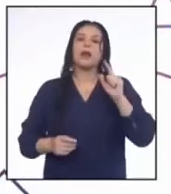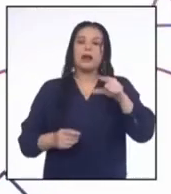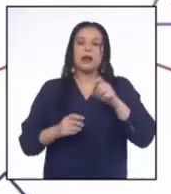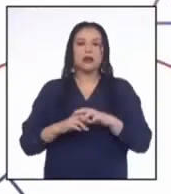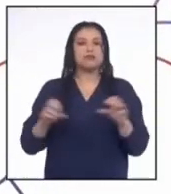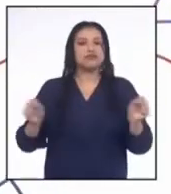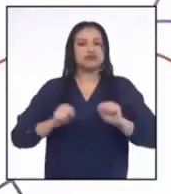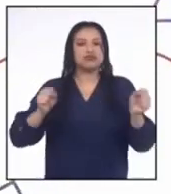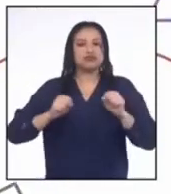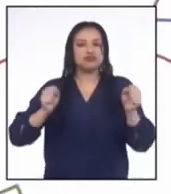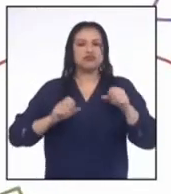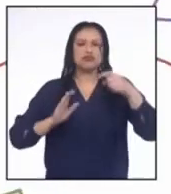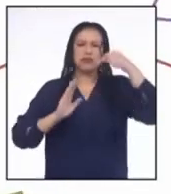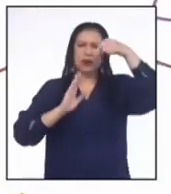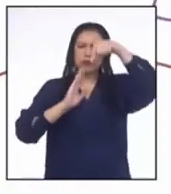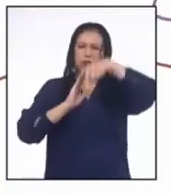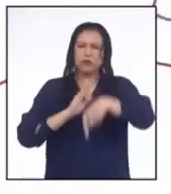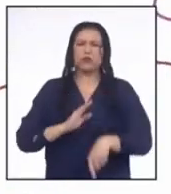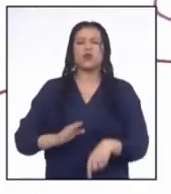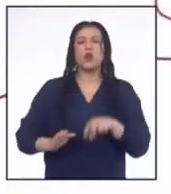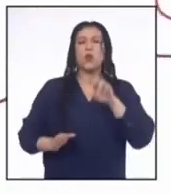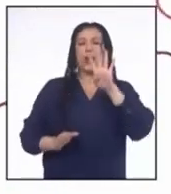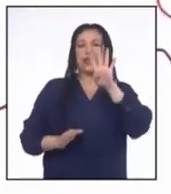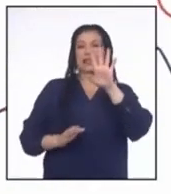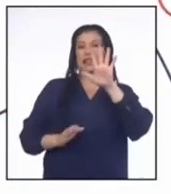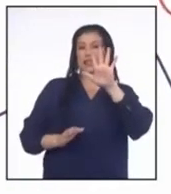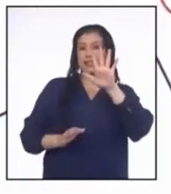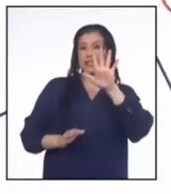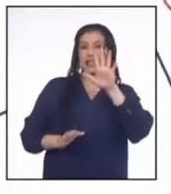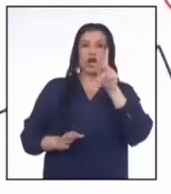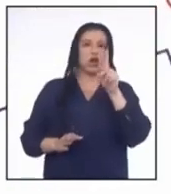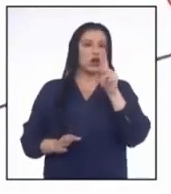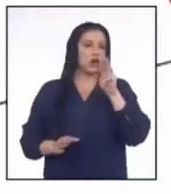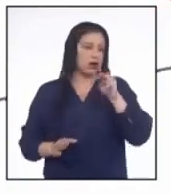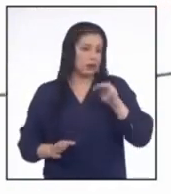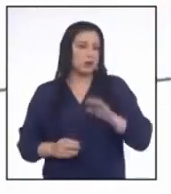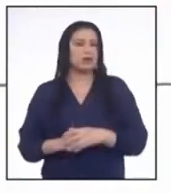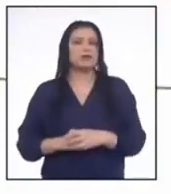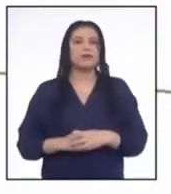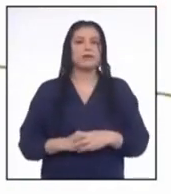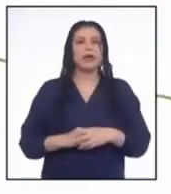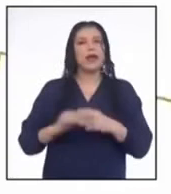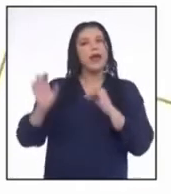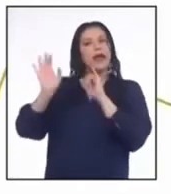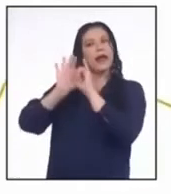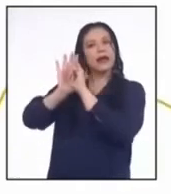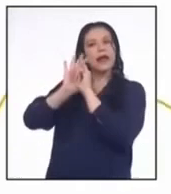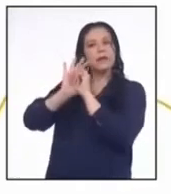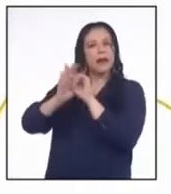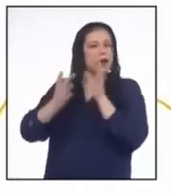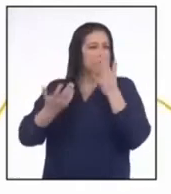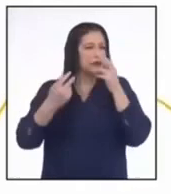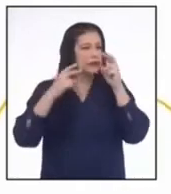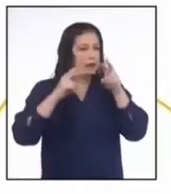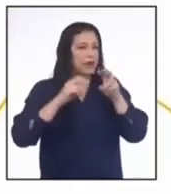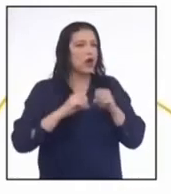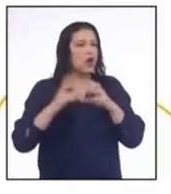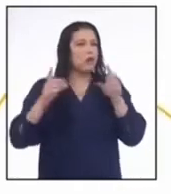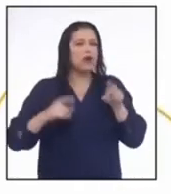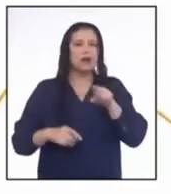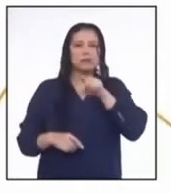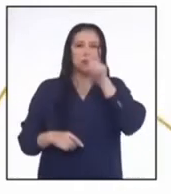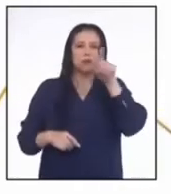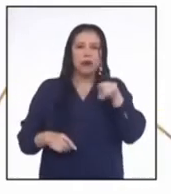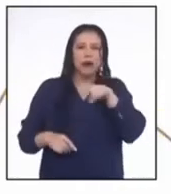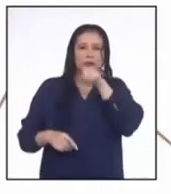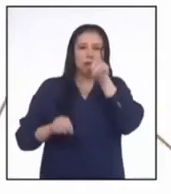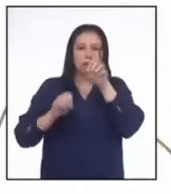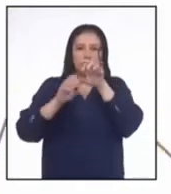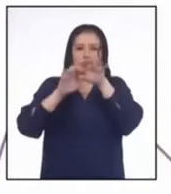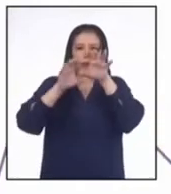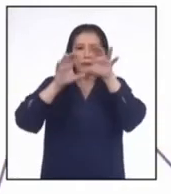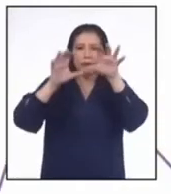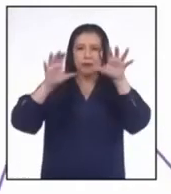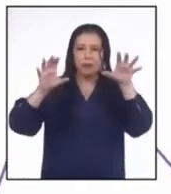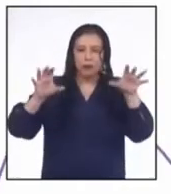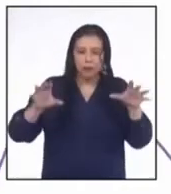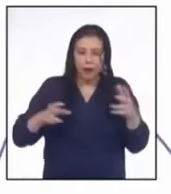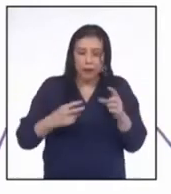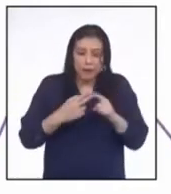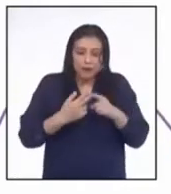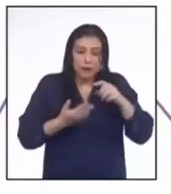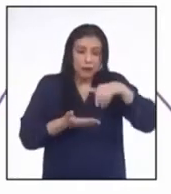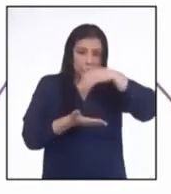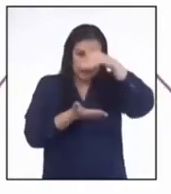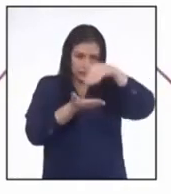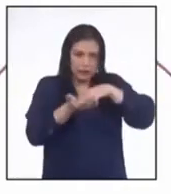una profundidad de 45 kilómetros. En la imagen se simula la propagación de las ondas desde su epicentro. Hace